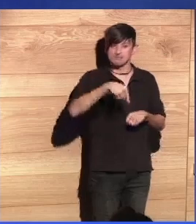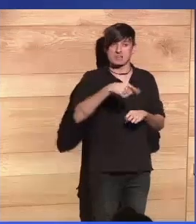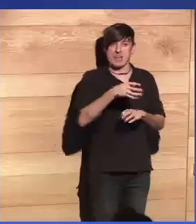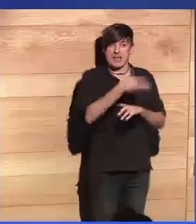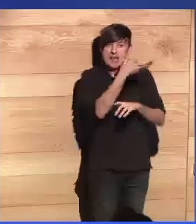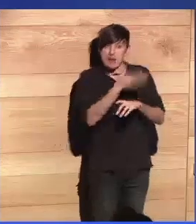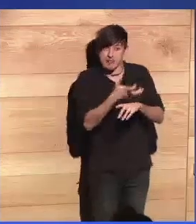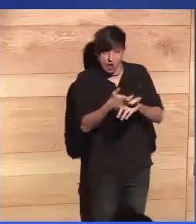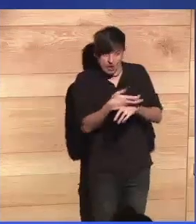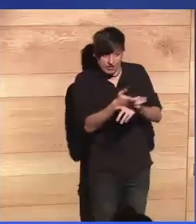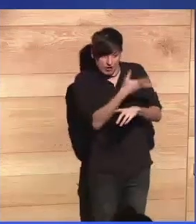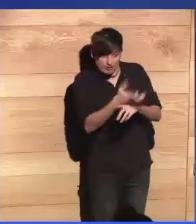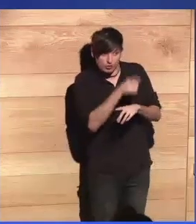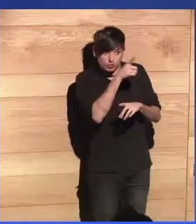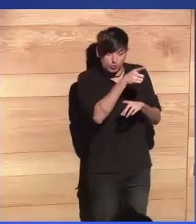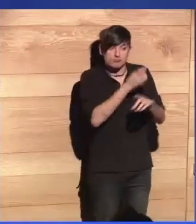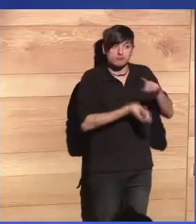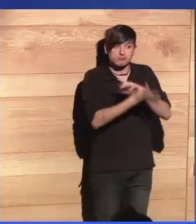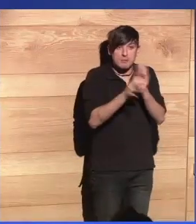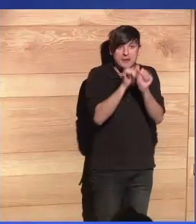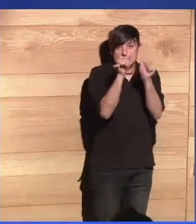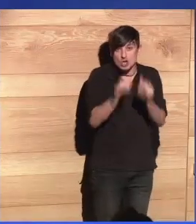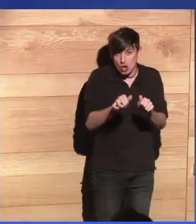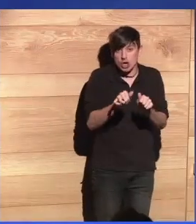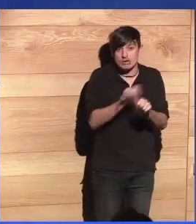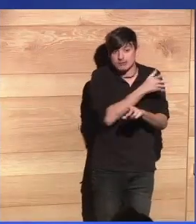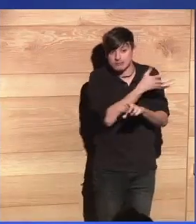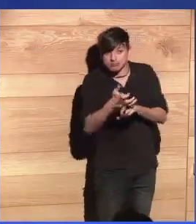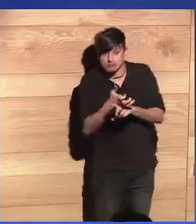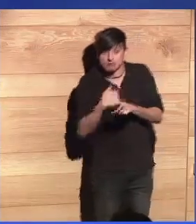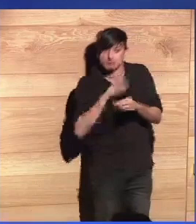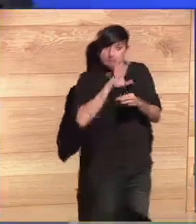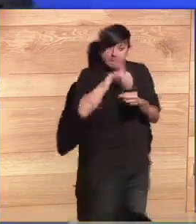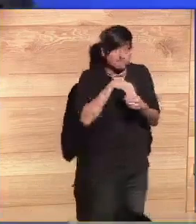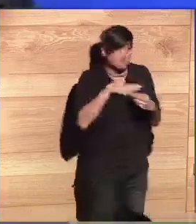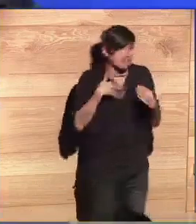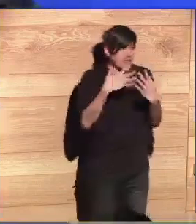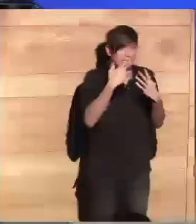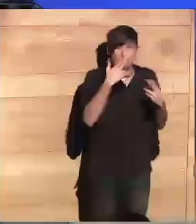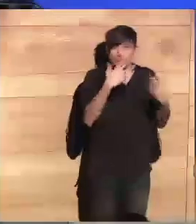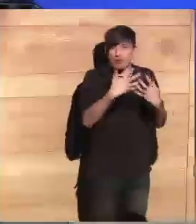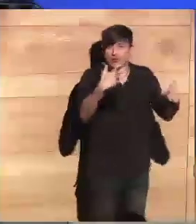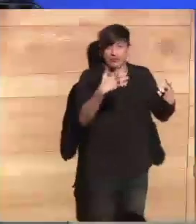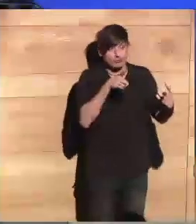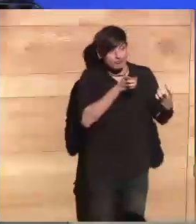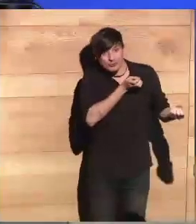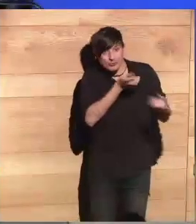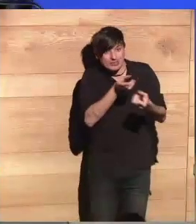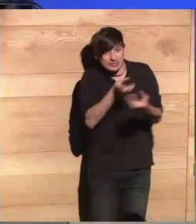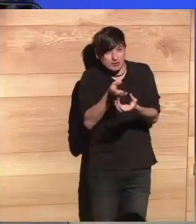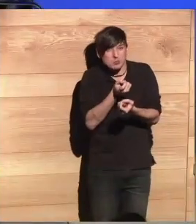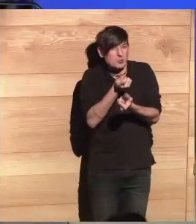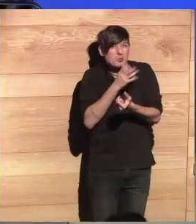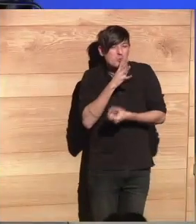grabación, en esta versión que hiciste tú, y que me gustaría que empezáramos ya a dirigirnos a la audiencia y que le contaras un poco, para